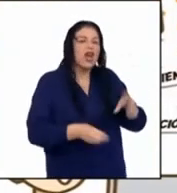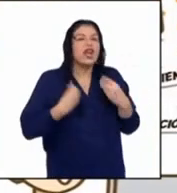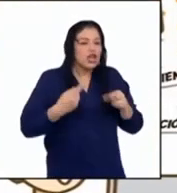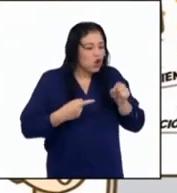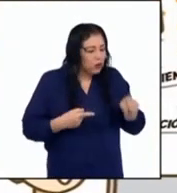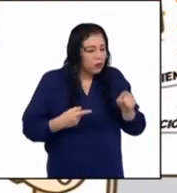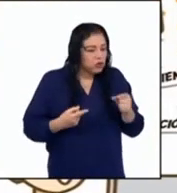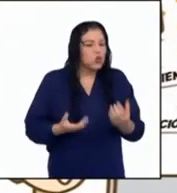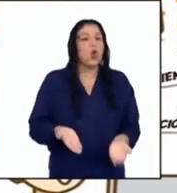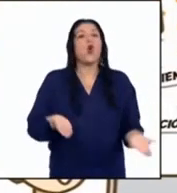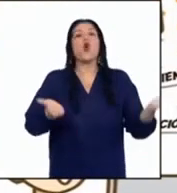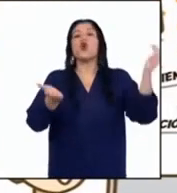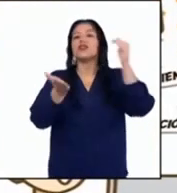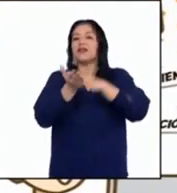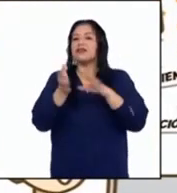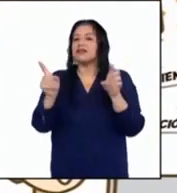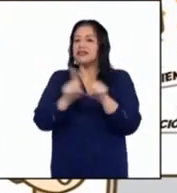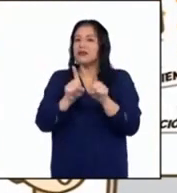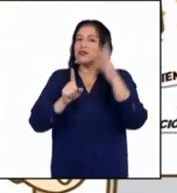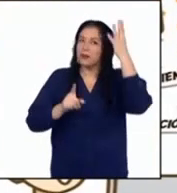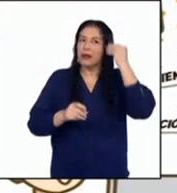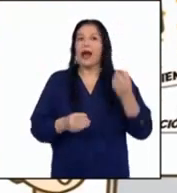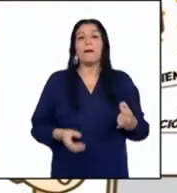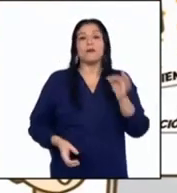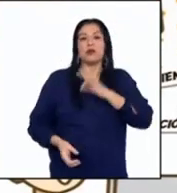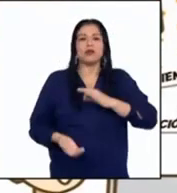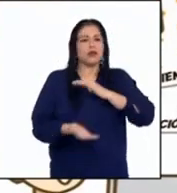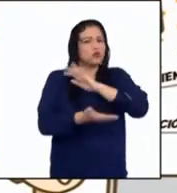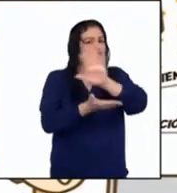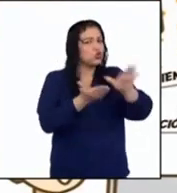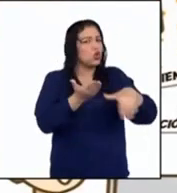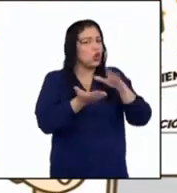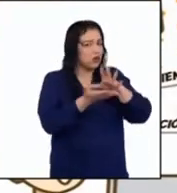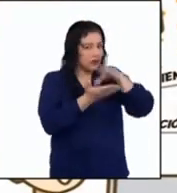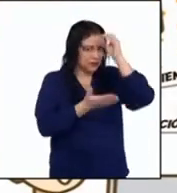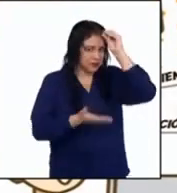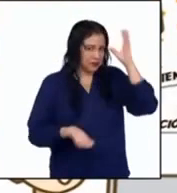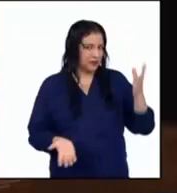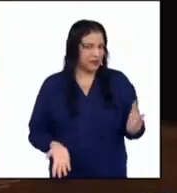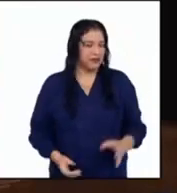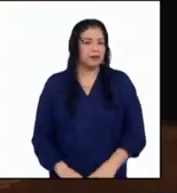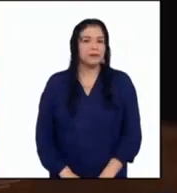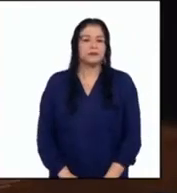esta experiencia aprovechando todo este aprendizaje.